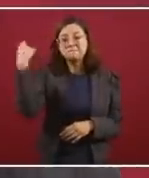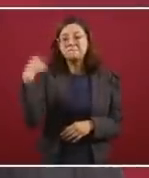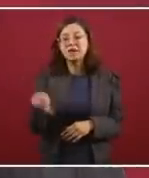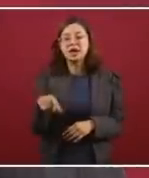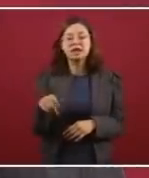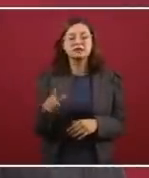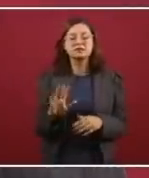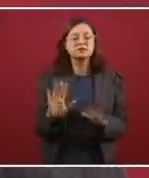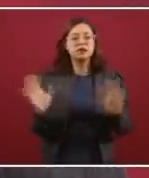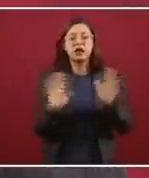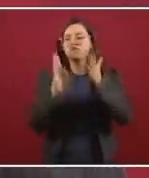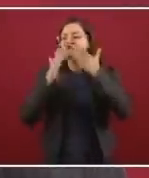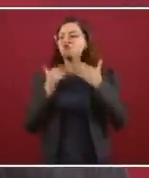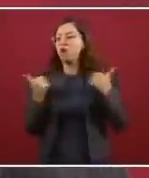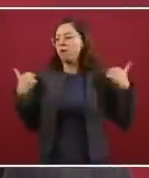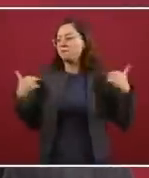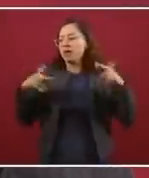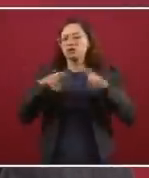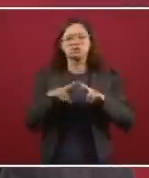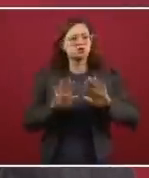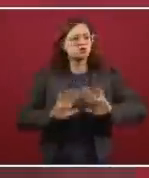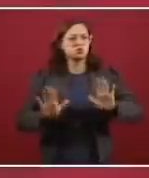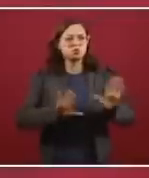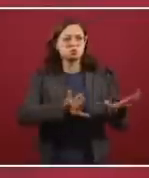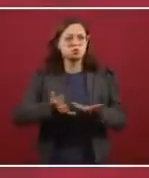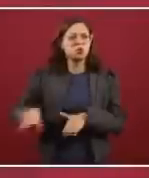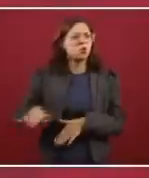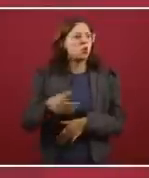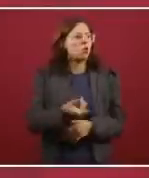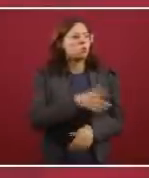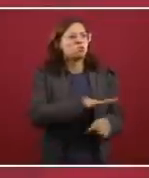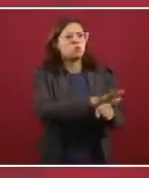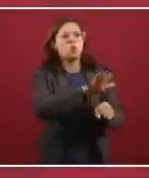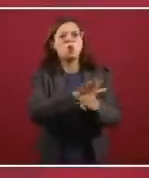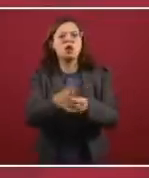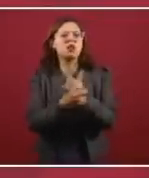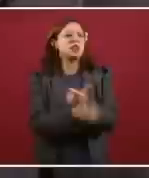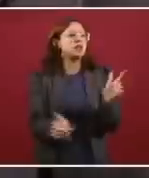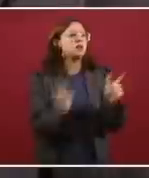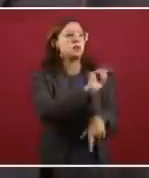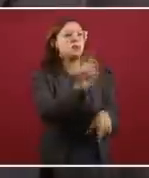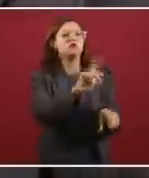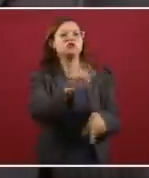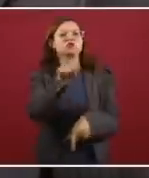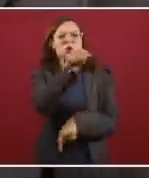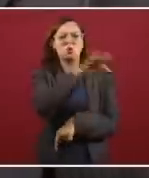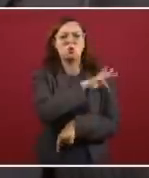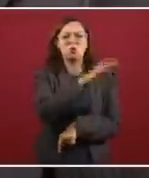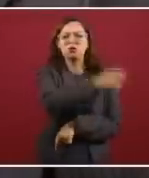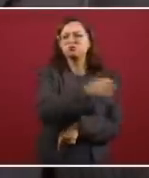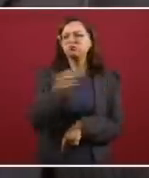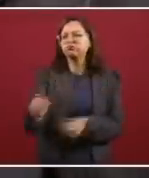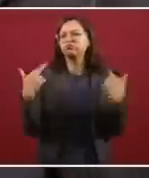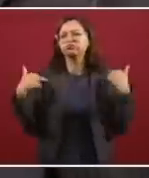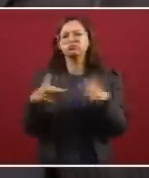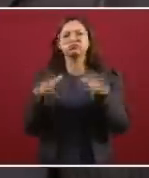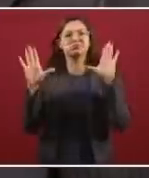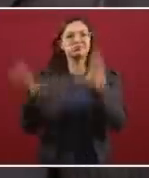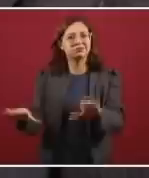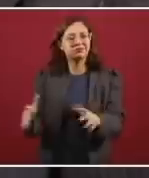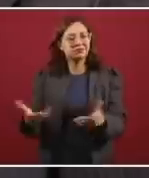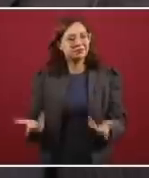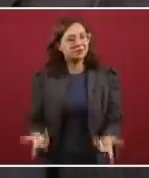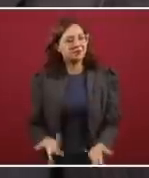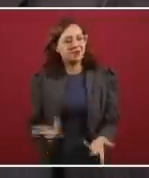maestro. Nosotros hemos decidido apoyar las normales. Hoy decía yo,